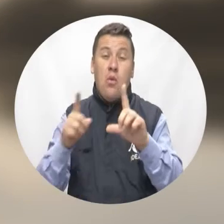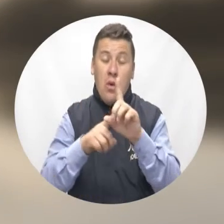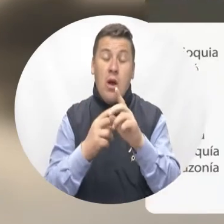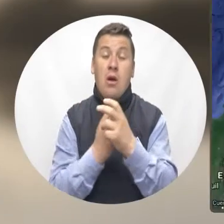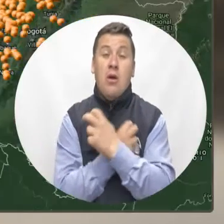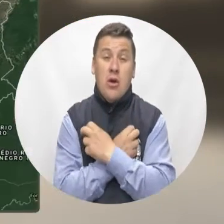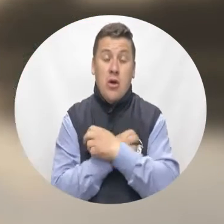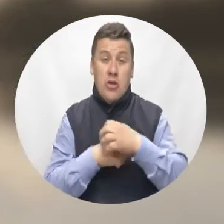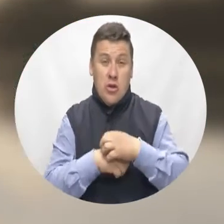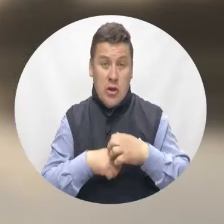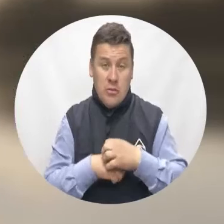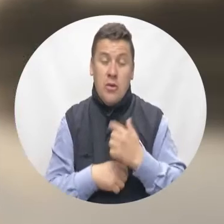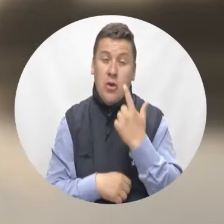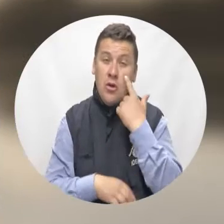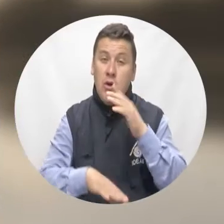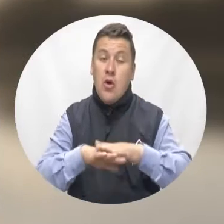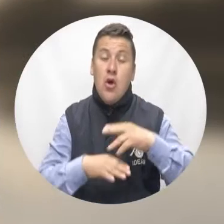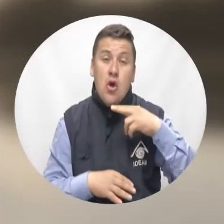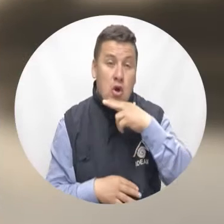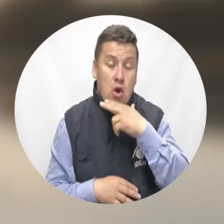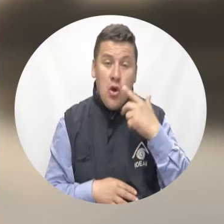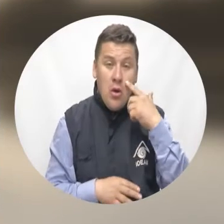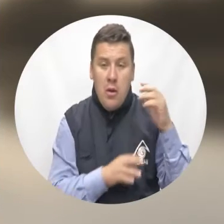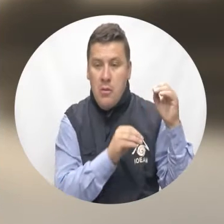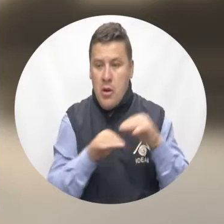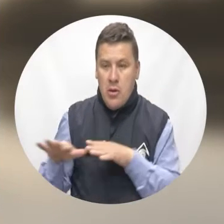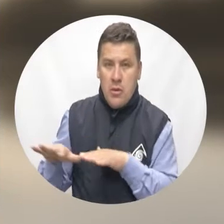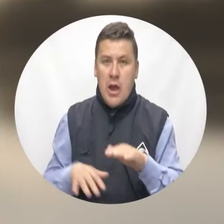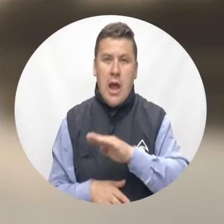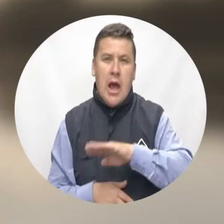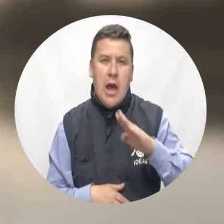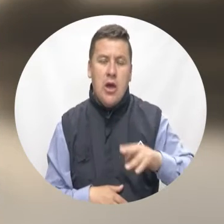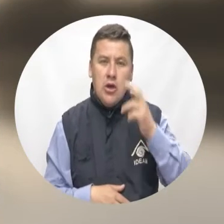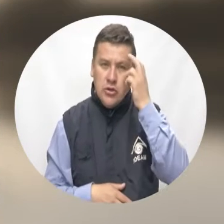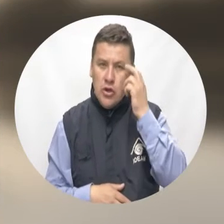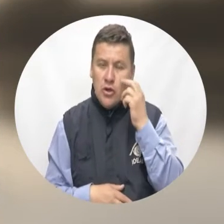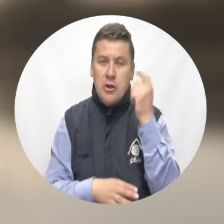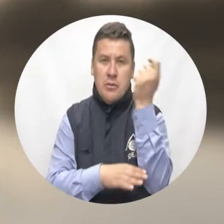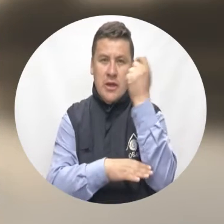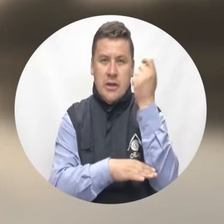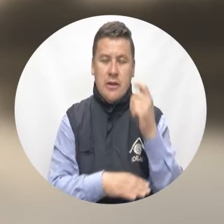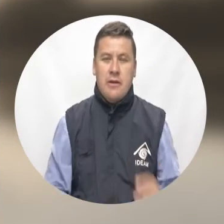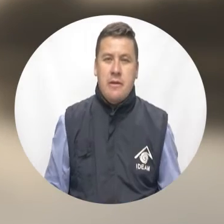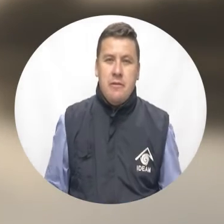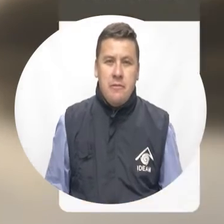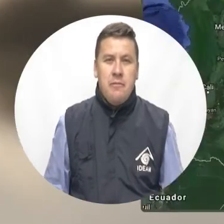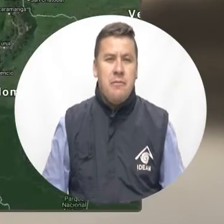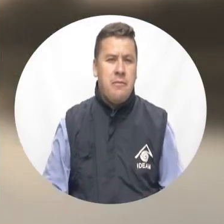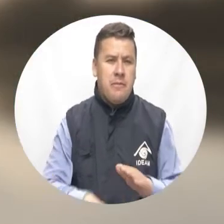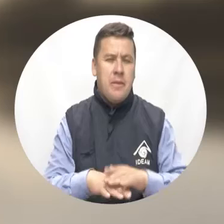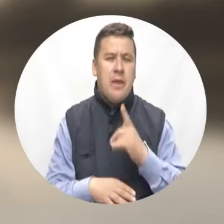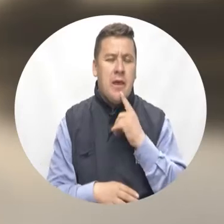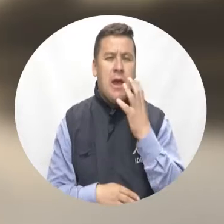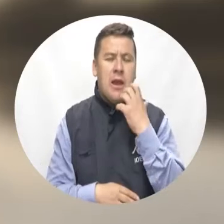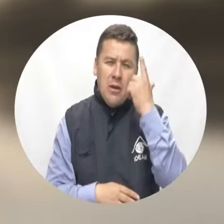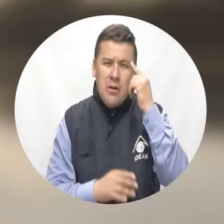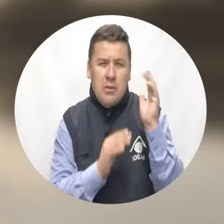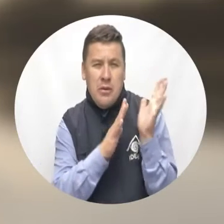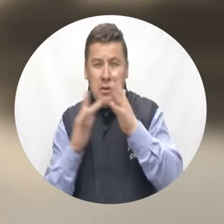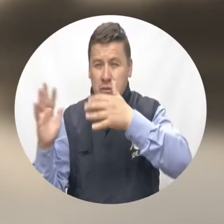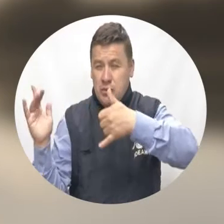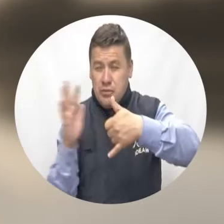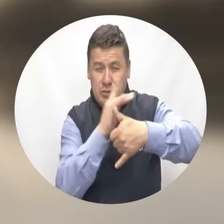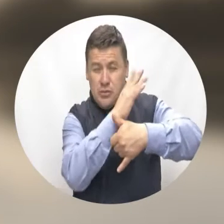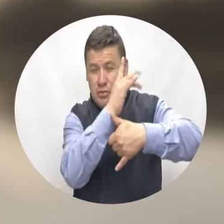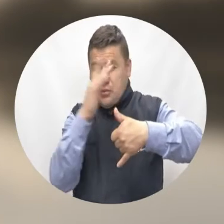Guajira, Sucre, Huila y Tolima. Alerta roja por deslizamientos en Antioquia, Chocó y Meta. Alerta naranja